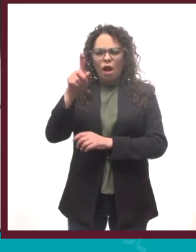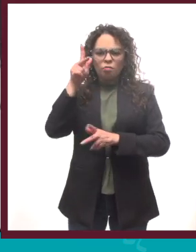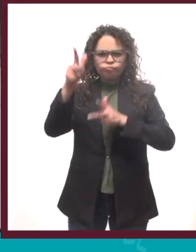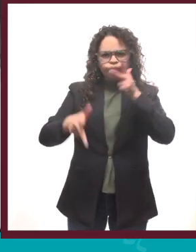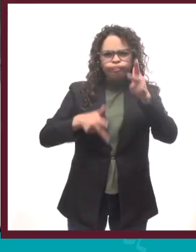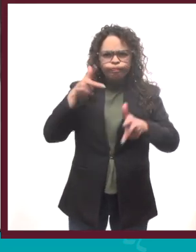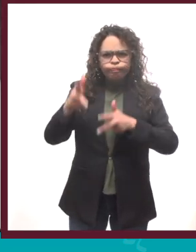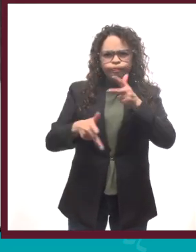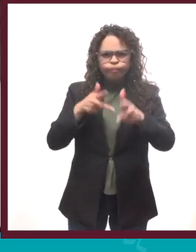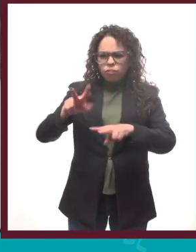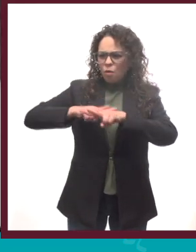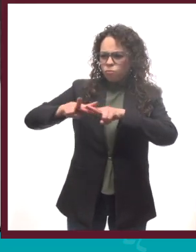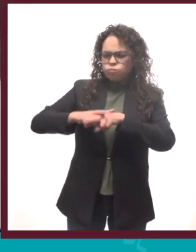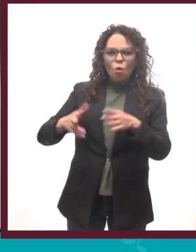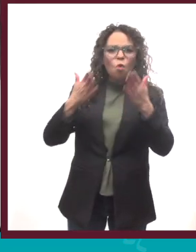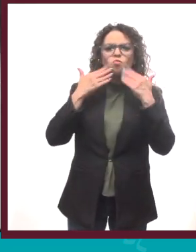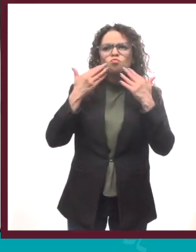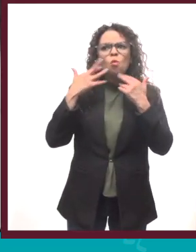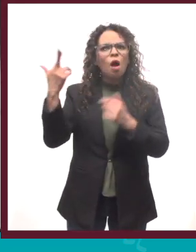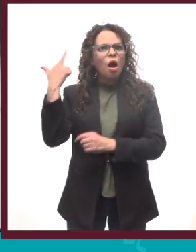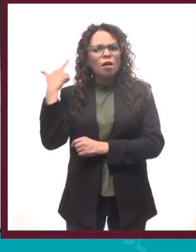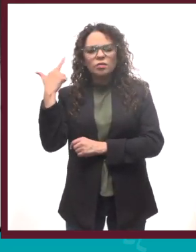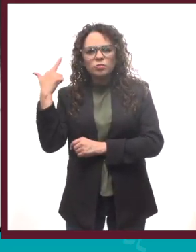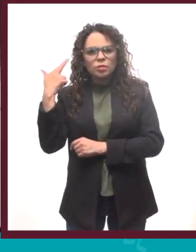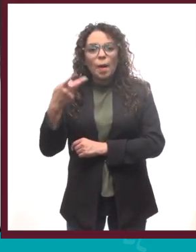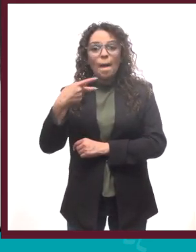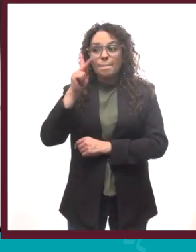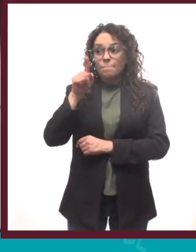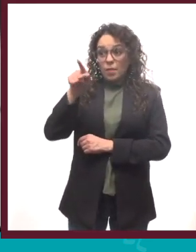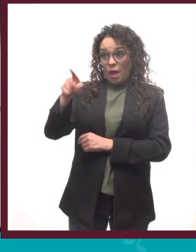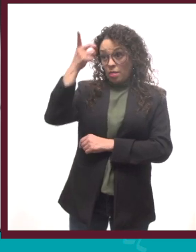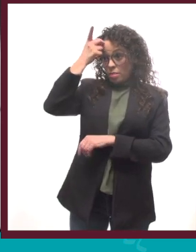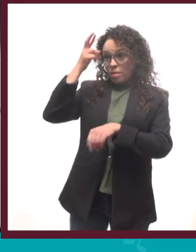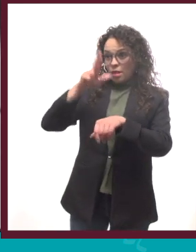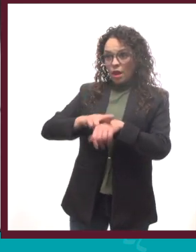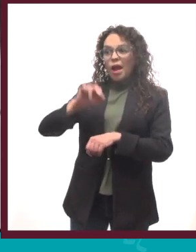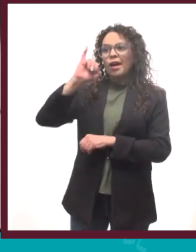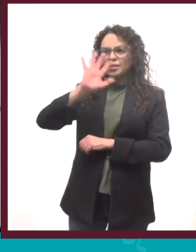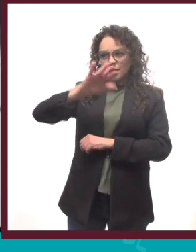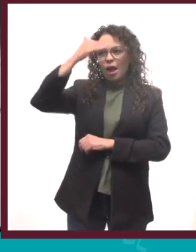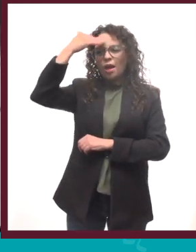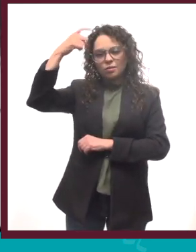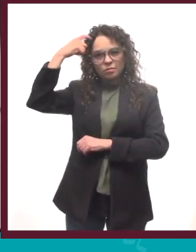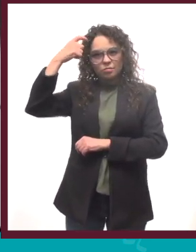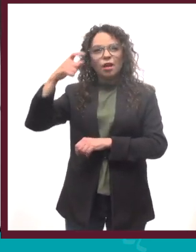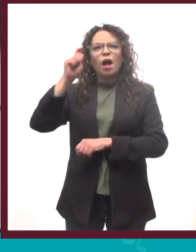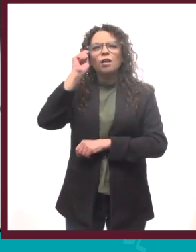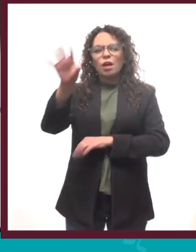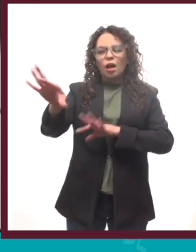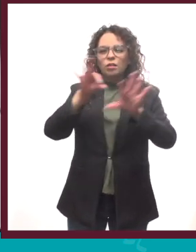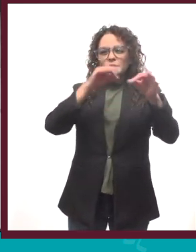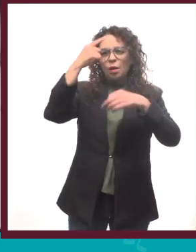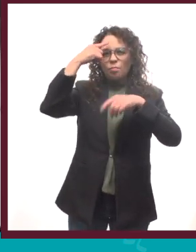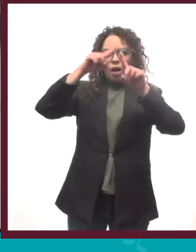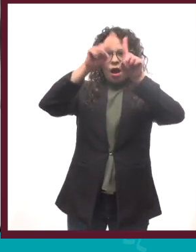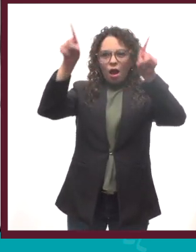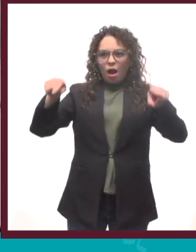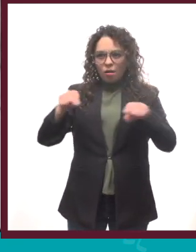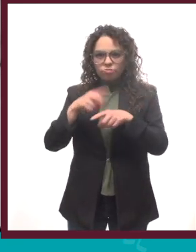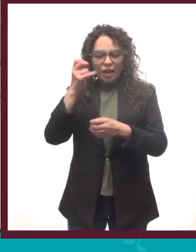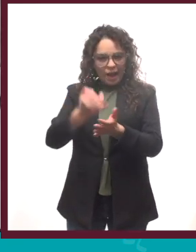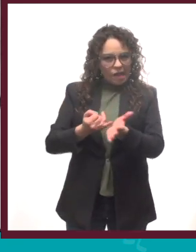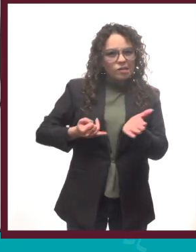Sciota, no había ni sonido ni edición, sí estaba la decisión consciente del director de lo que iba a aparecer a